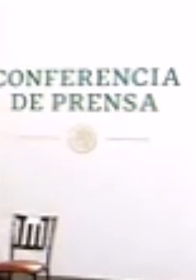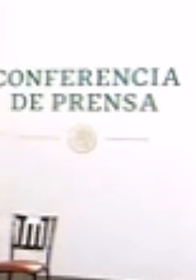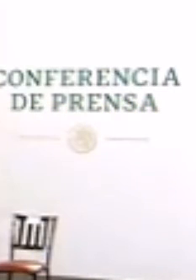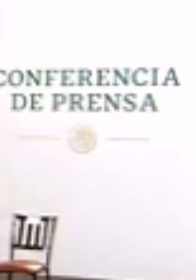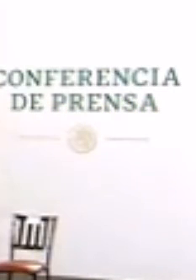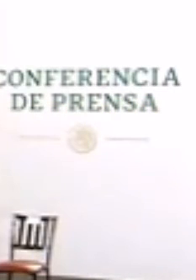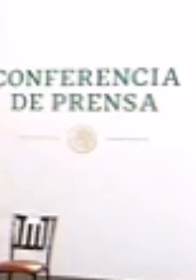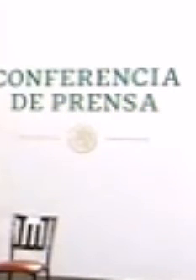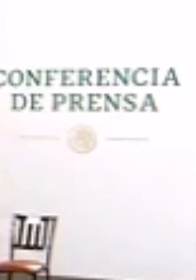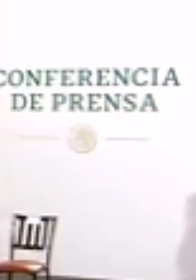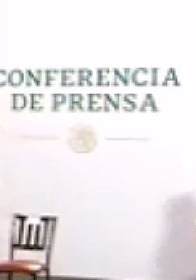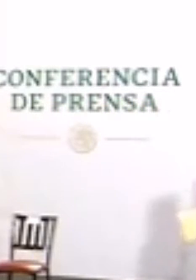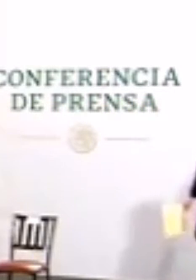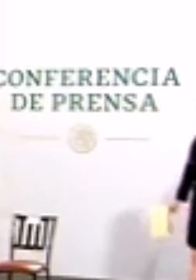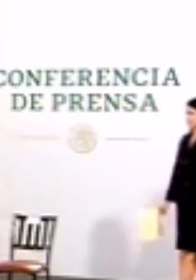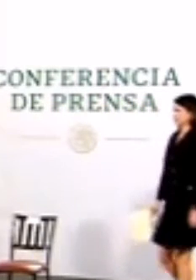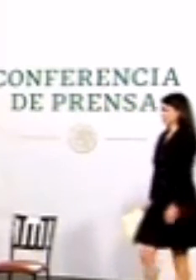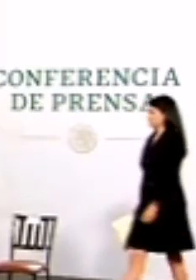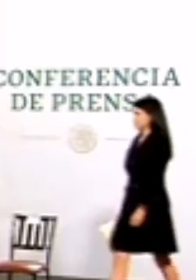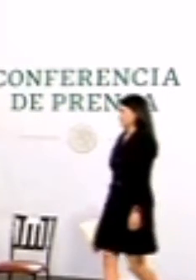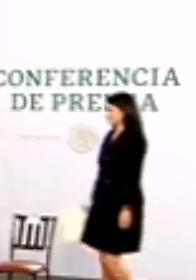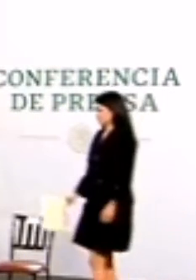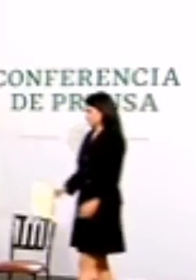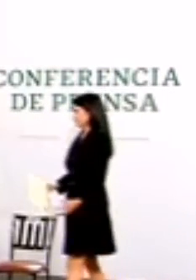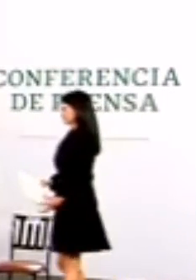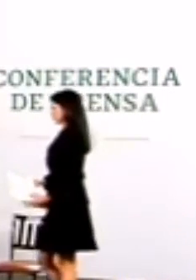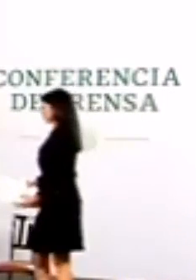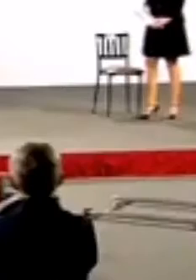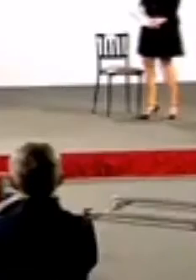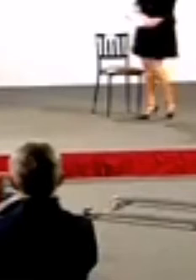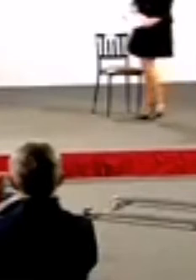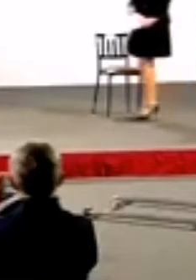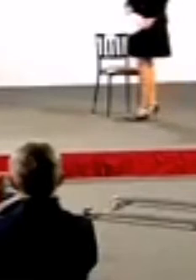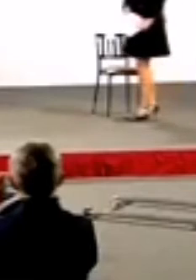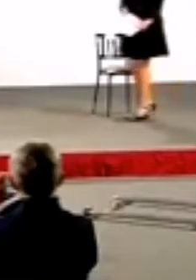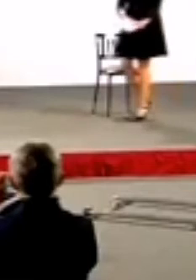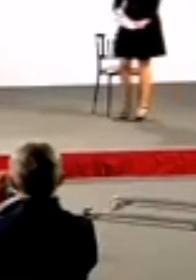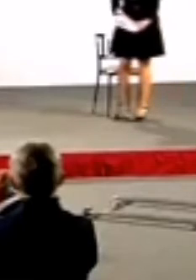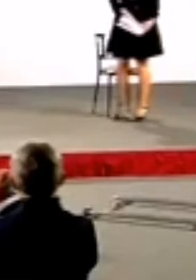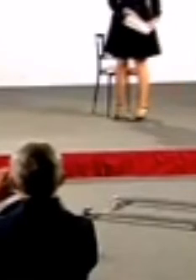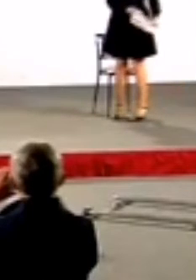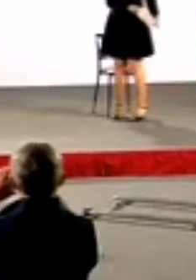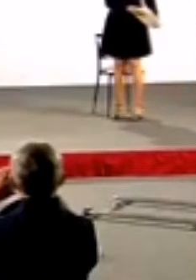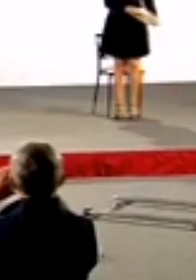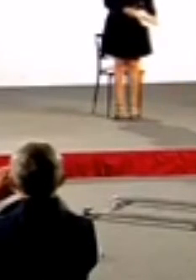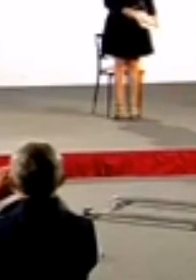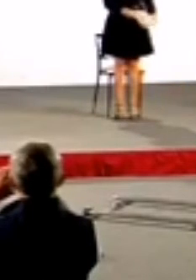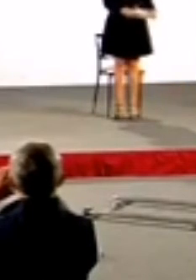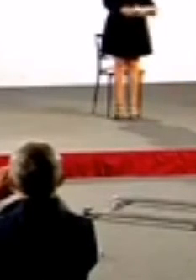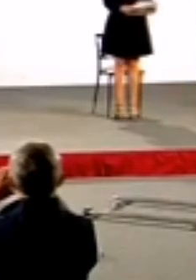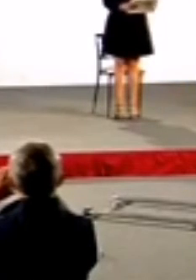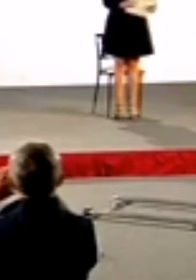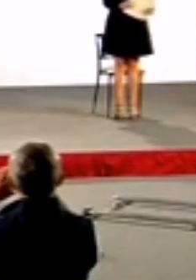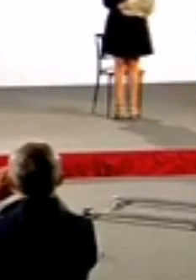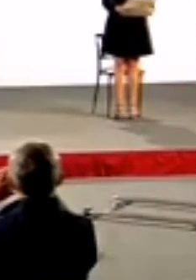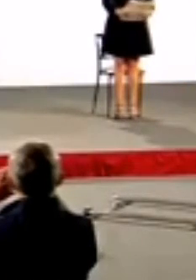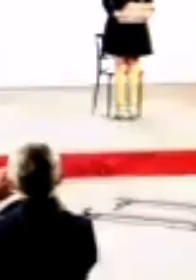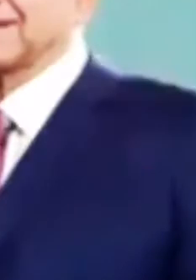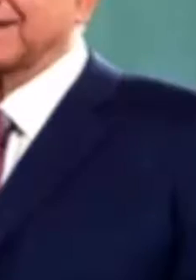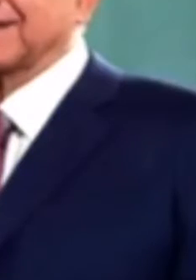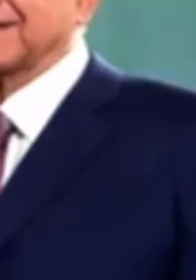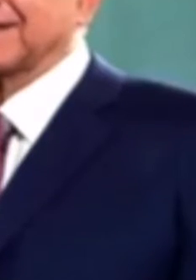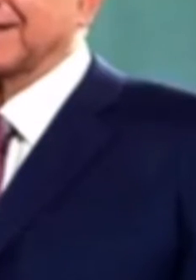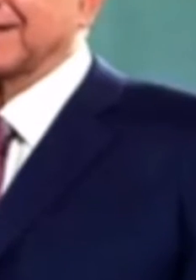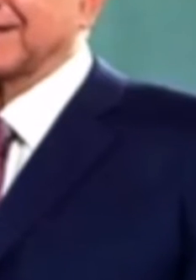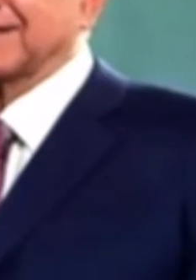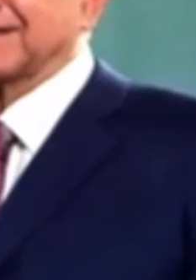si algo tenemos que agradecerle unánimemente al presidente López Obrador es que mantenga tan viva nuestra capacidad de